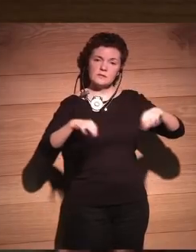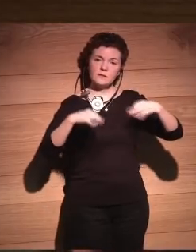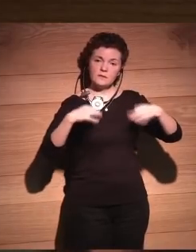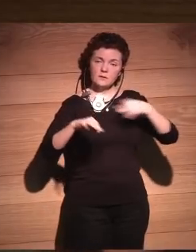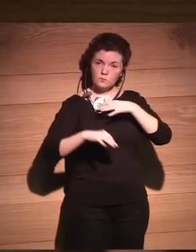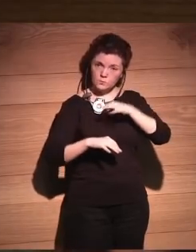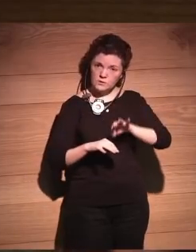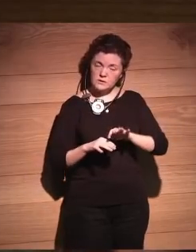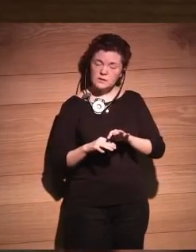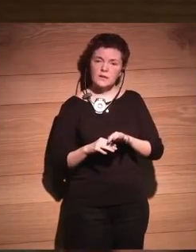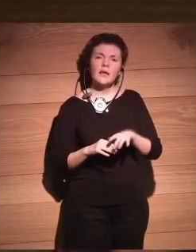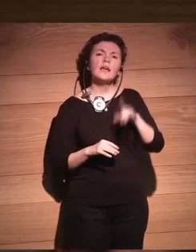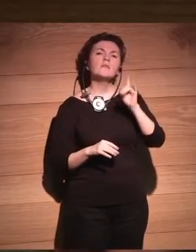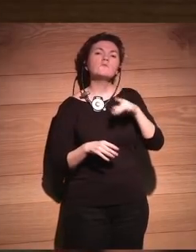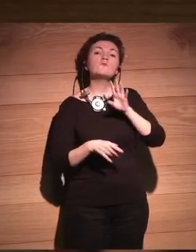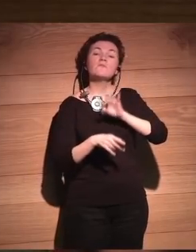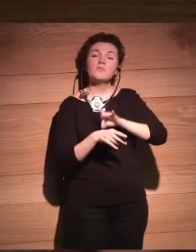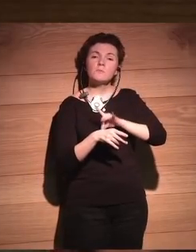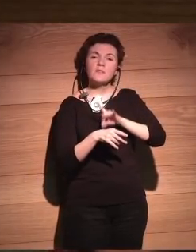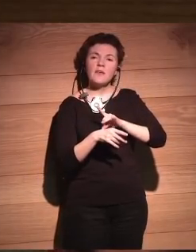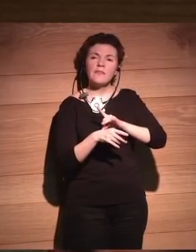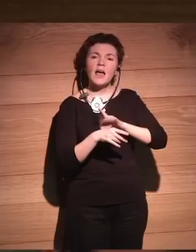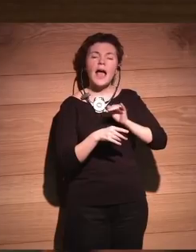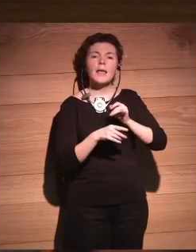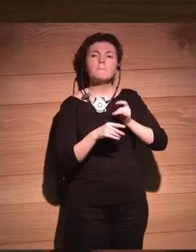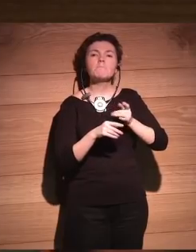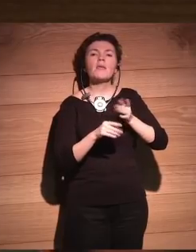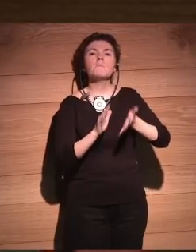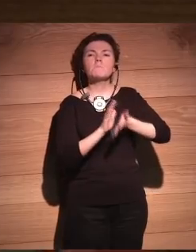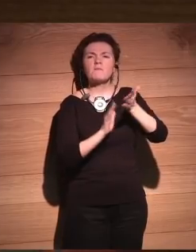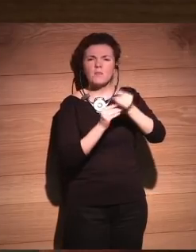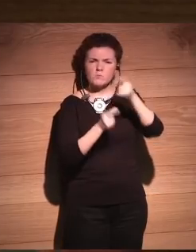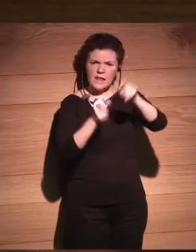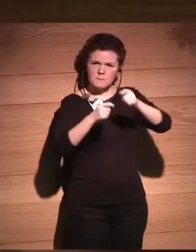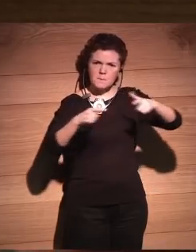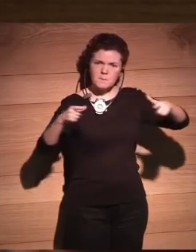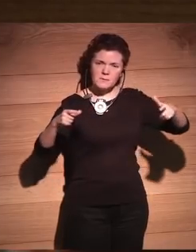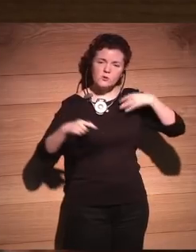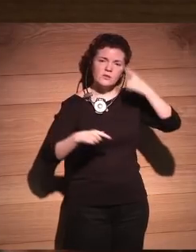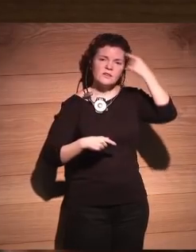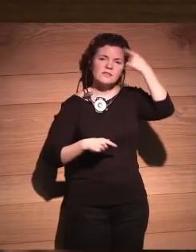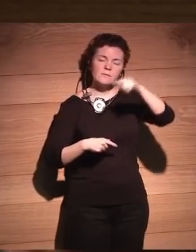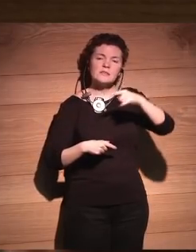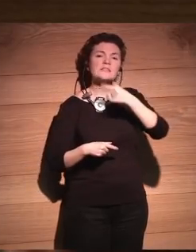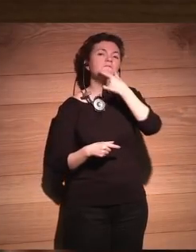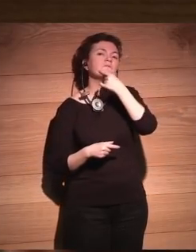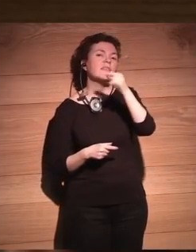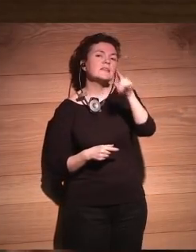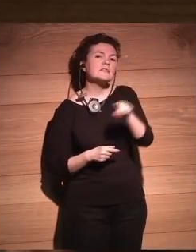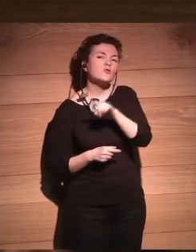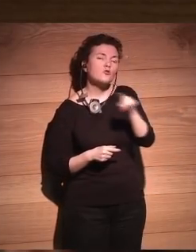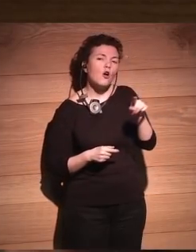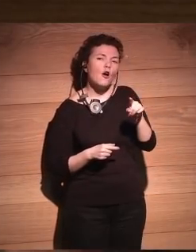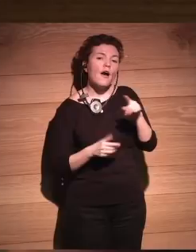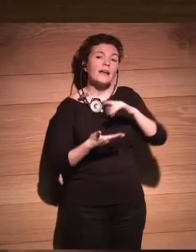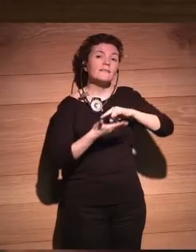sencilla. Y como también es una enfermedad que tiene una alta prevalencia, pues querría saber si sería fácil